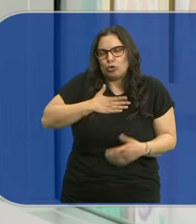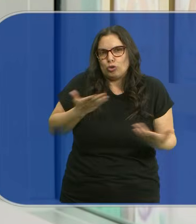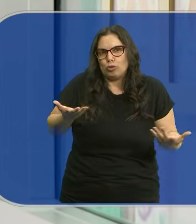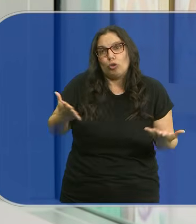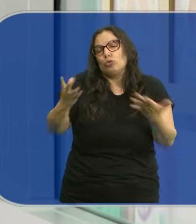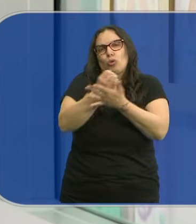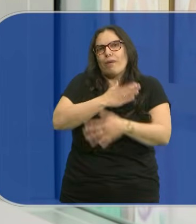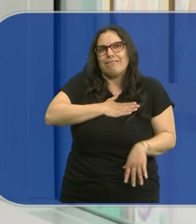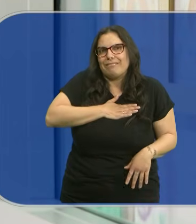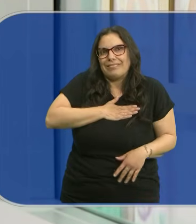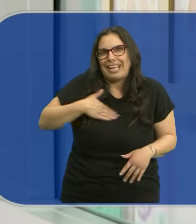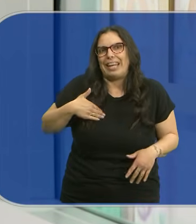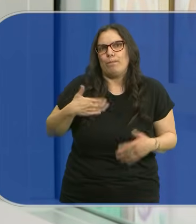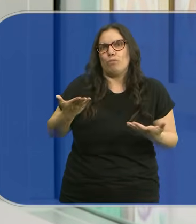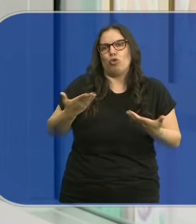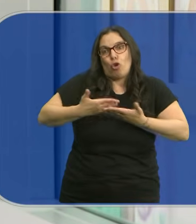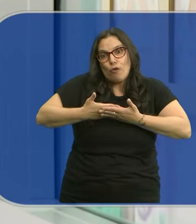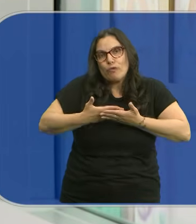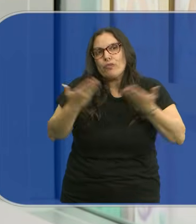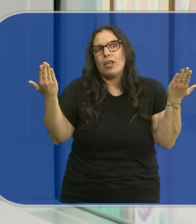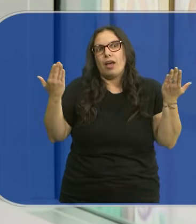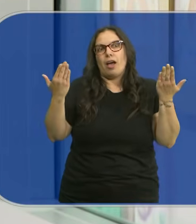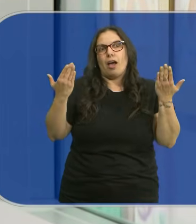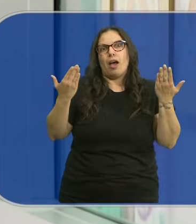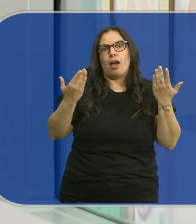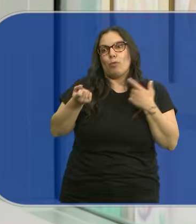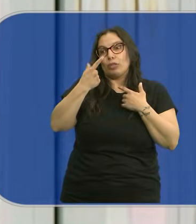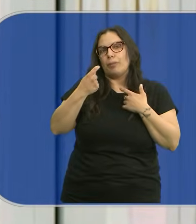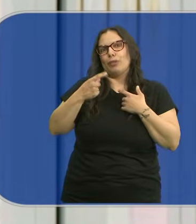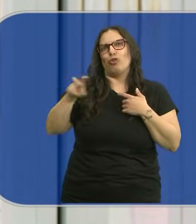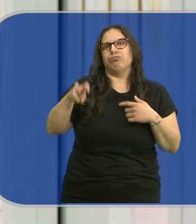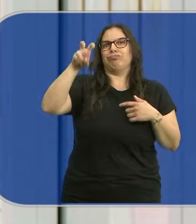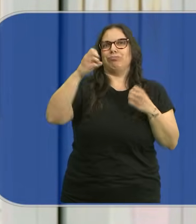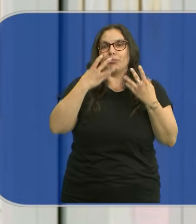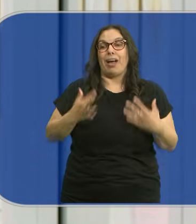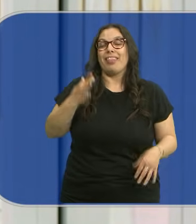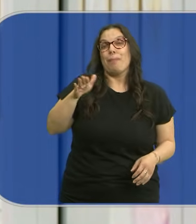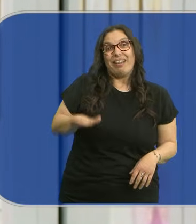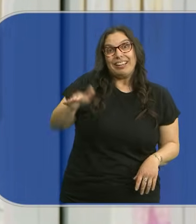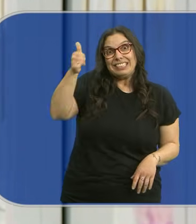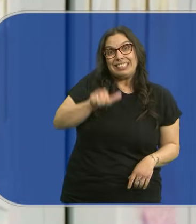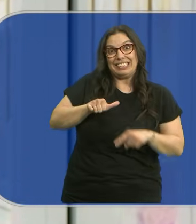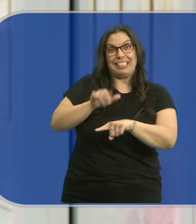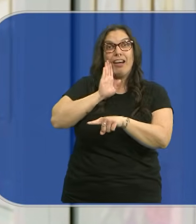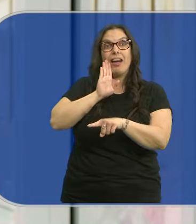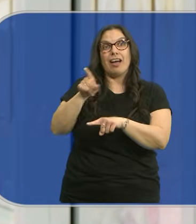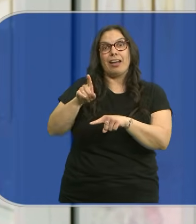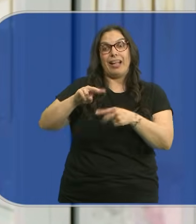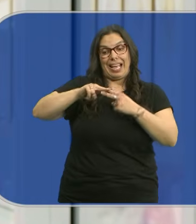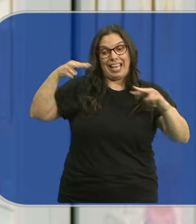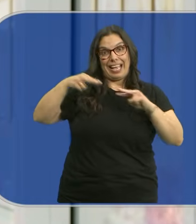todos queremos y confiamos en que va a responder muy bien al tratamiento. Y este niño además tiene el